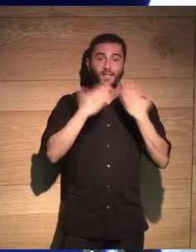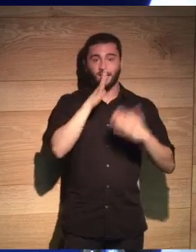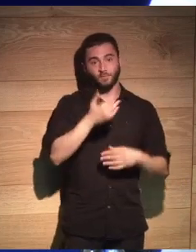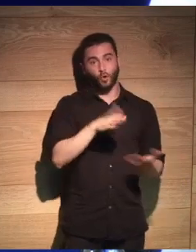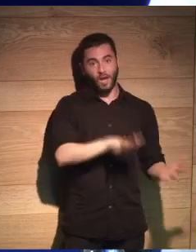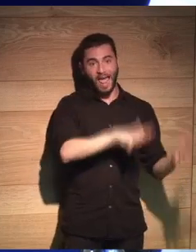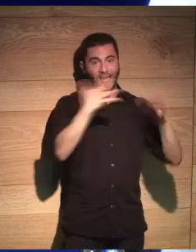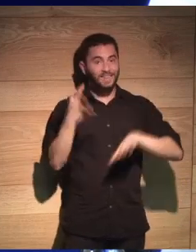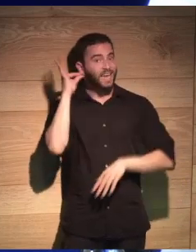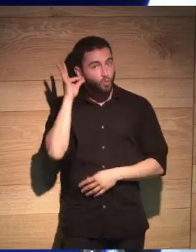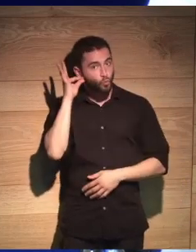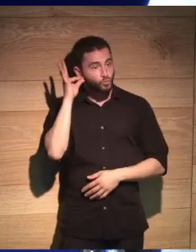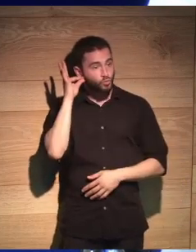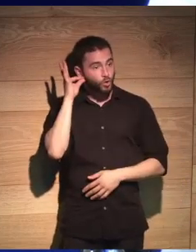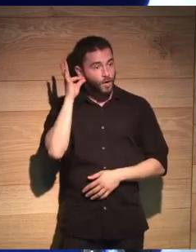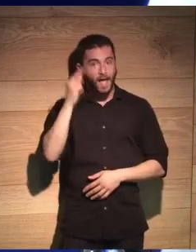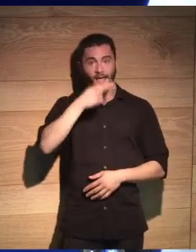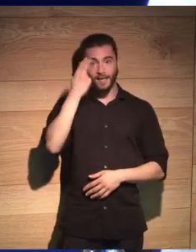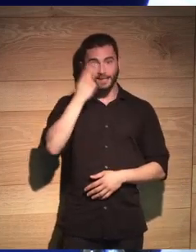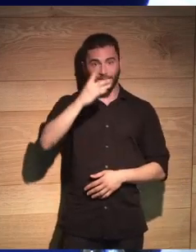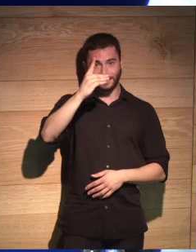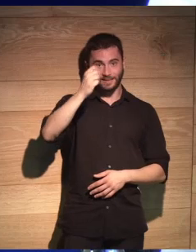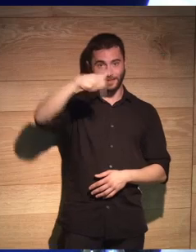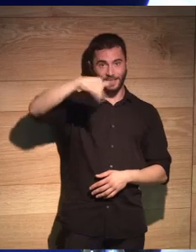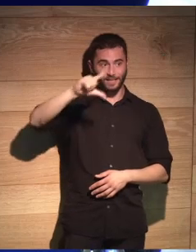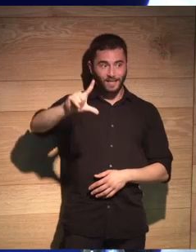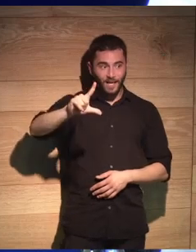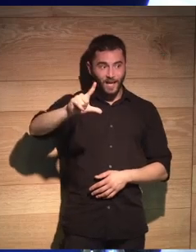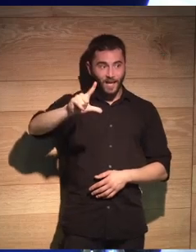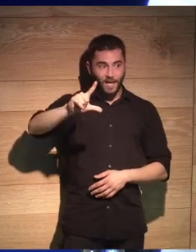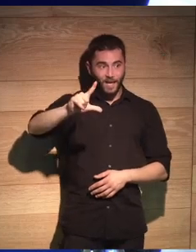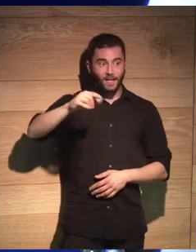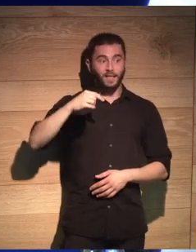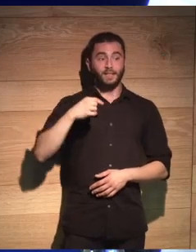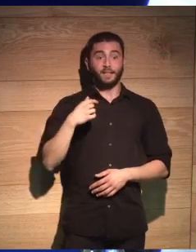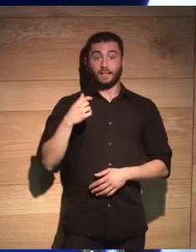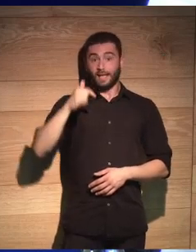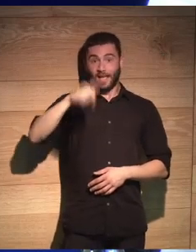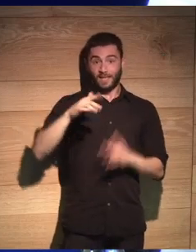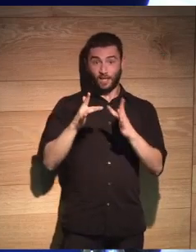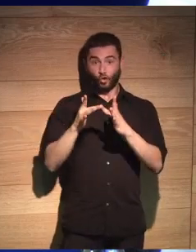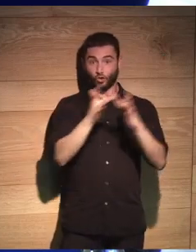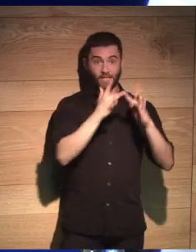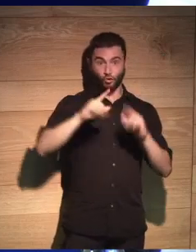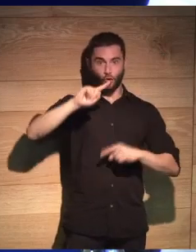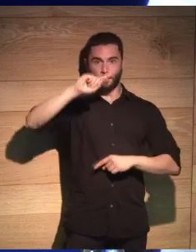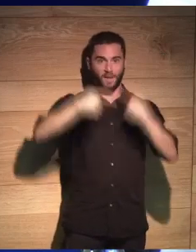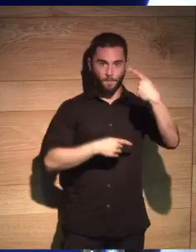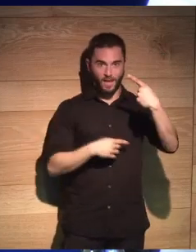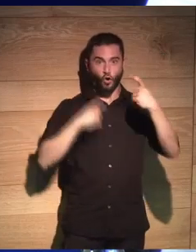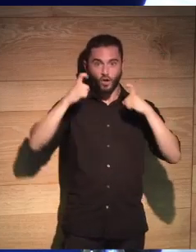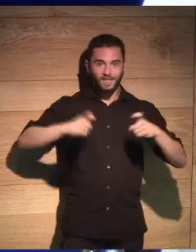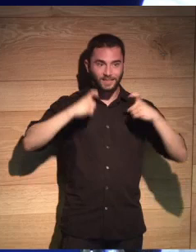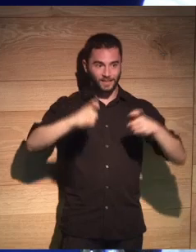traductora, gracias al gran interés que tenía Daniel, que era, creo que el primer contacto que intentamos aquí, y el mismo día creo